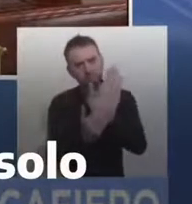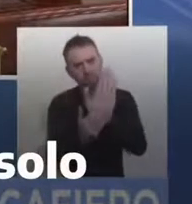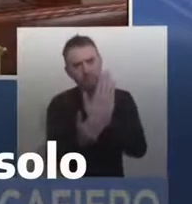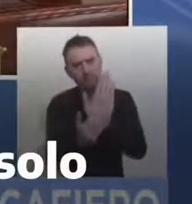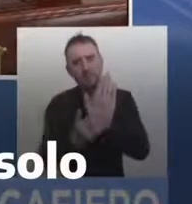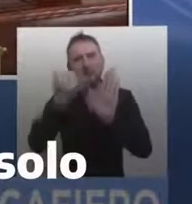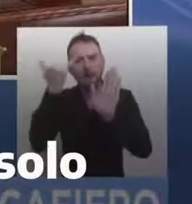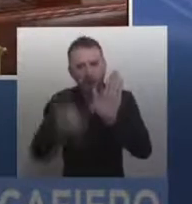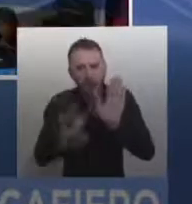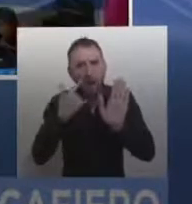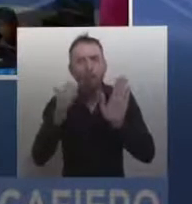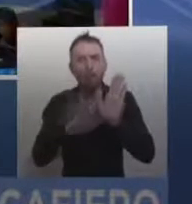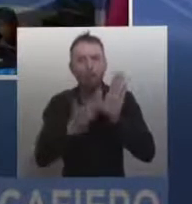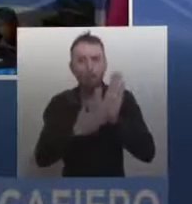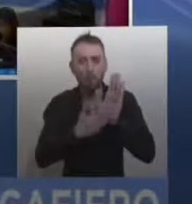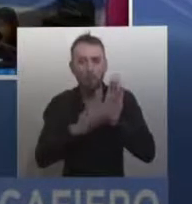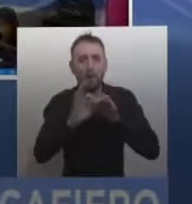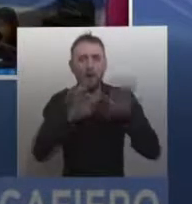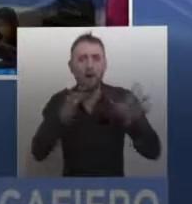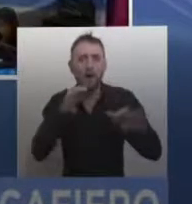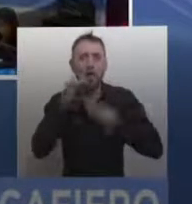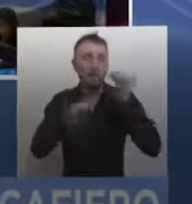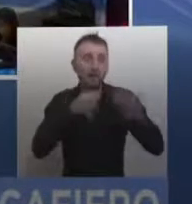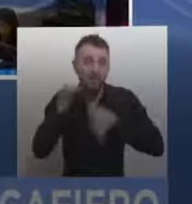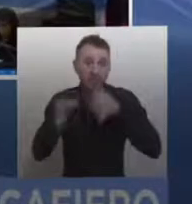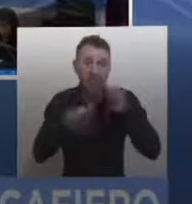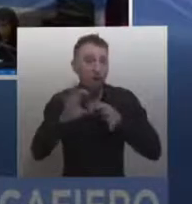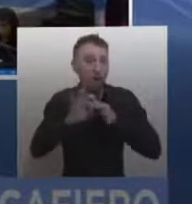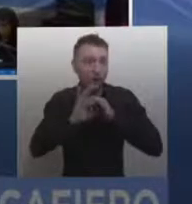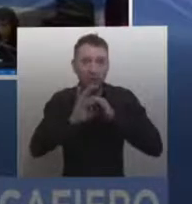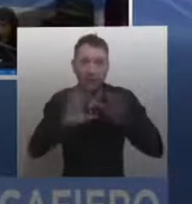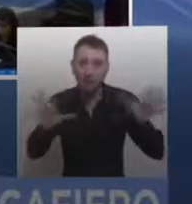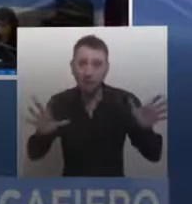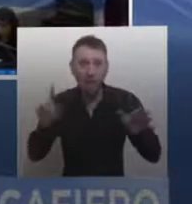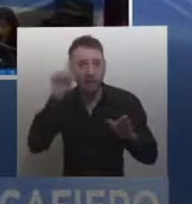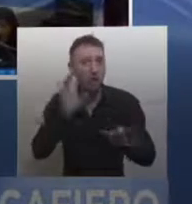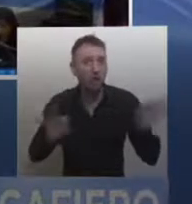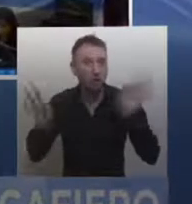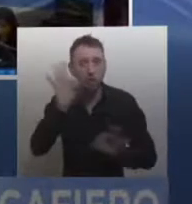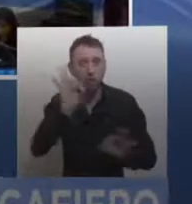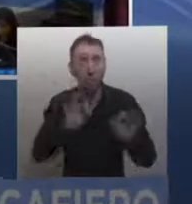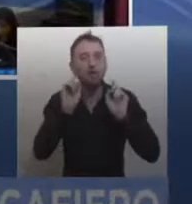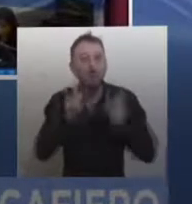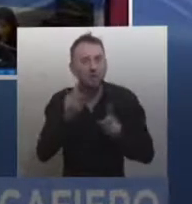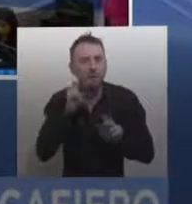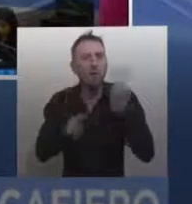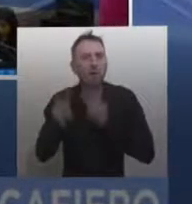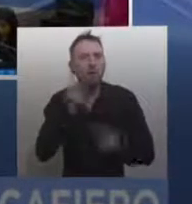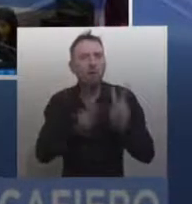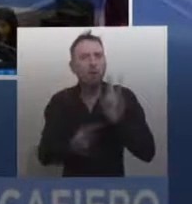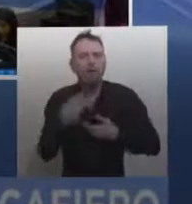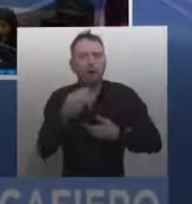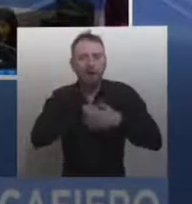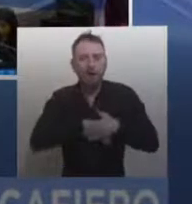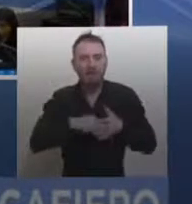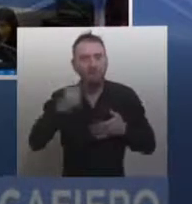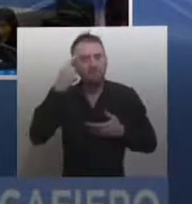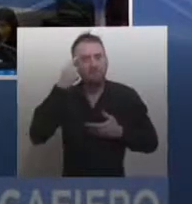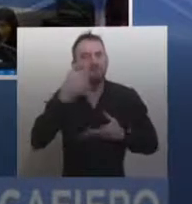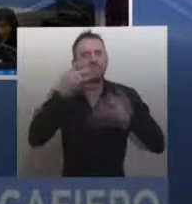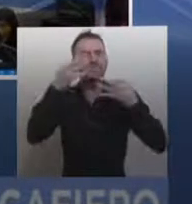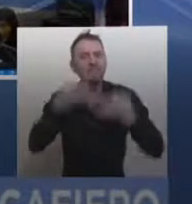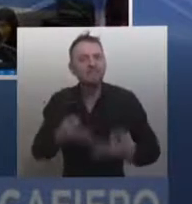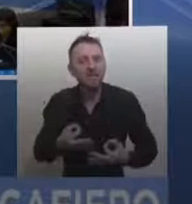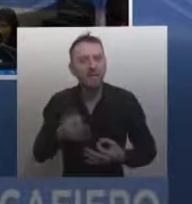en hechos que son el diálogo democrático y que son la búsqueda sincera de